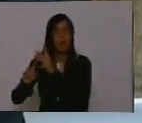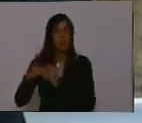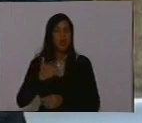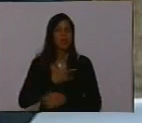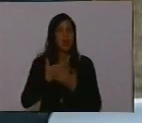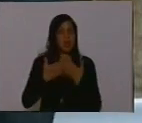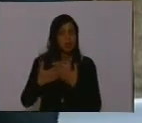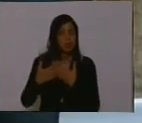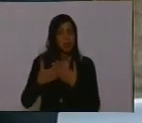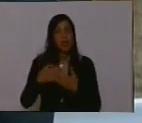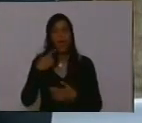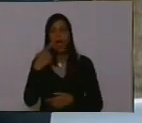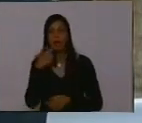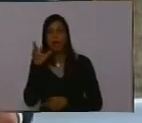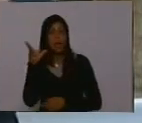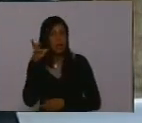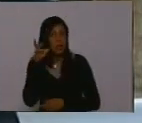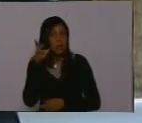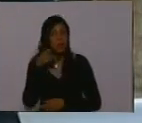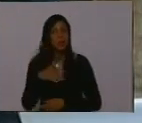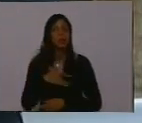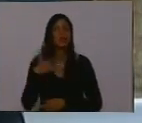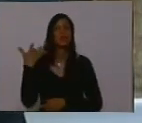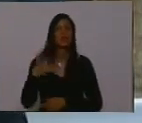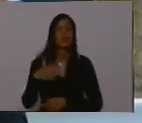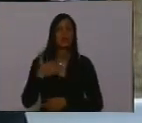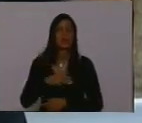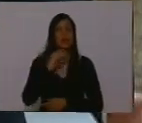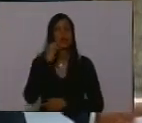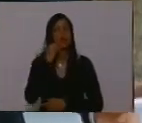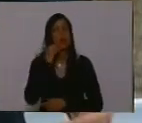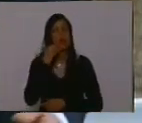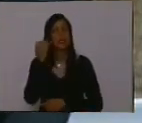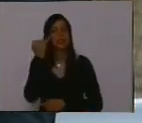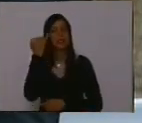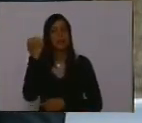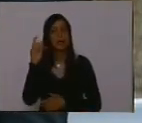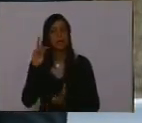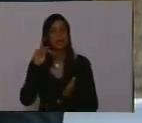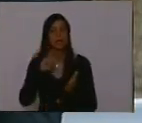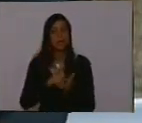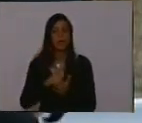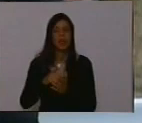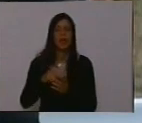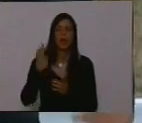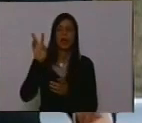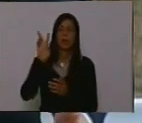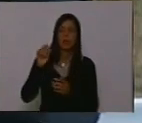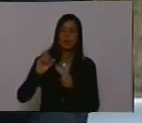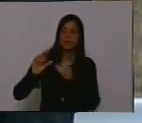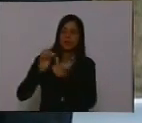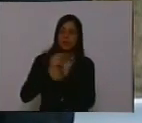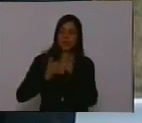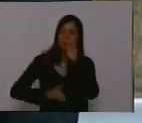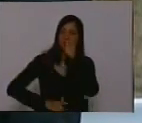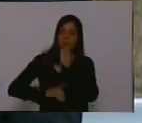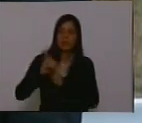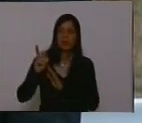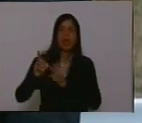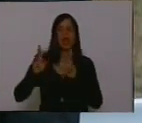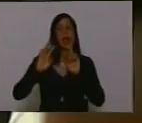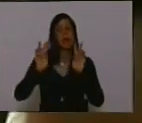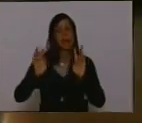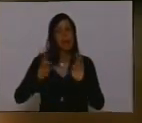la idea de la juventud como una forma de ganar el porvenir en los términos en que lo